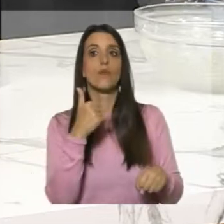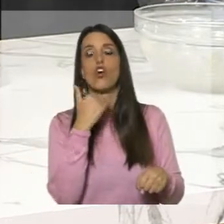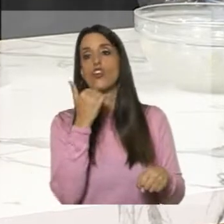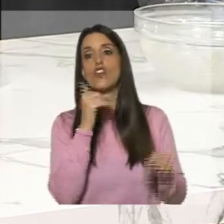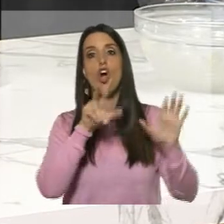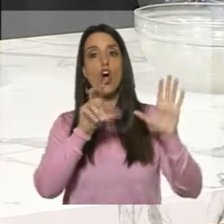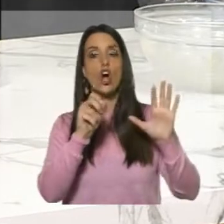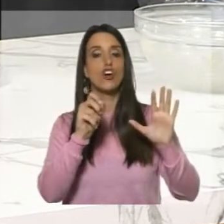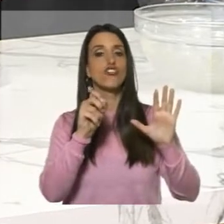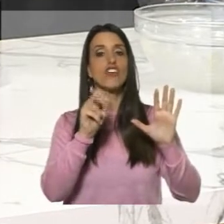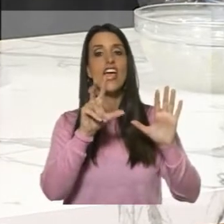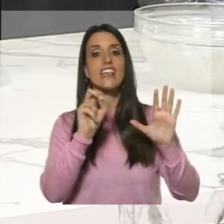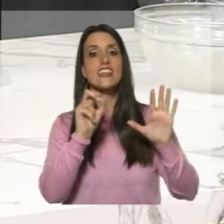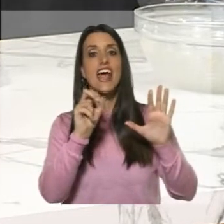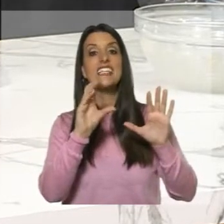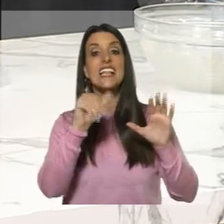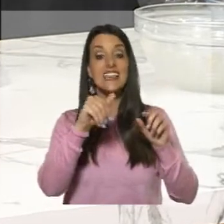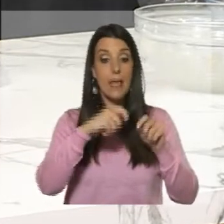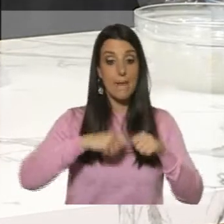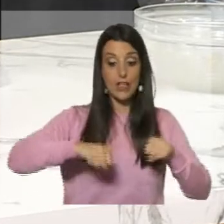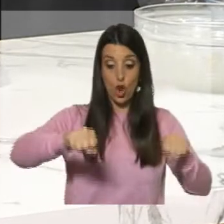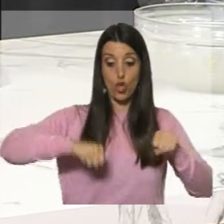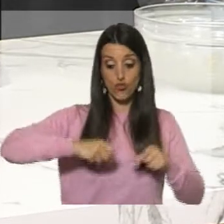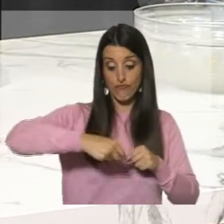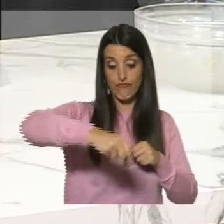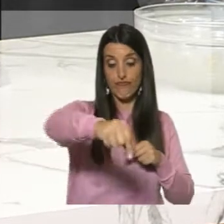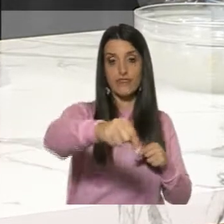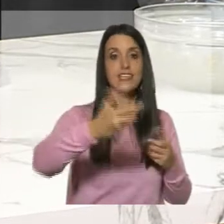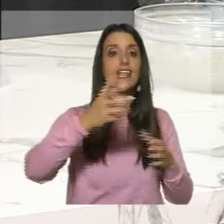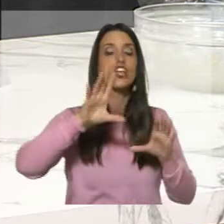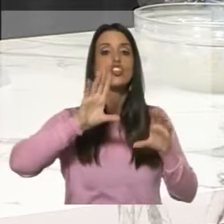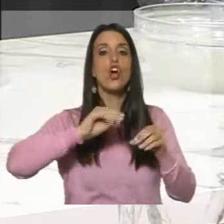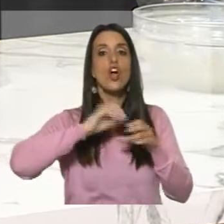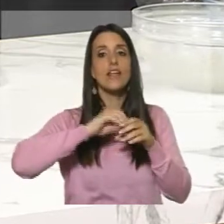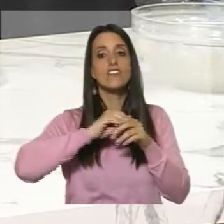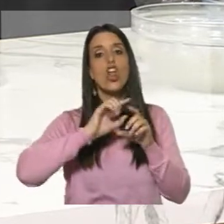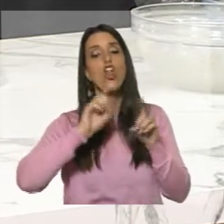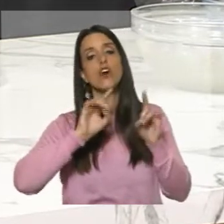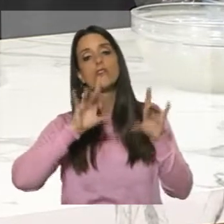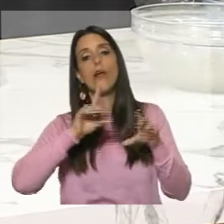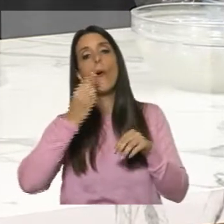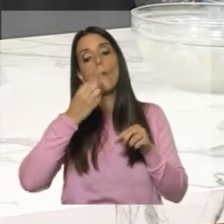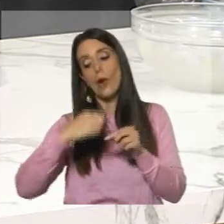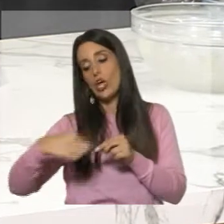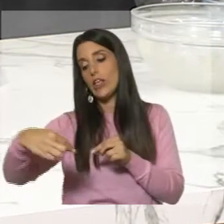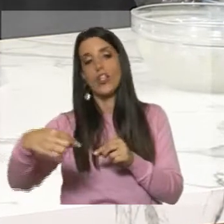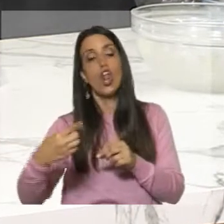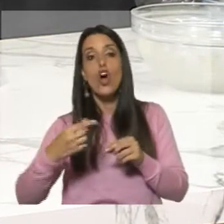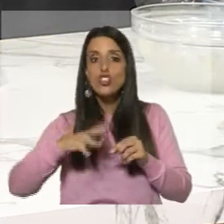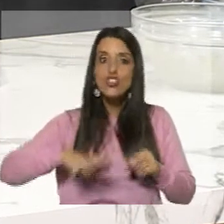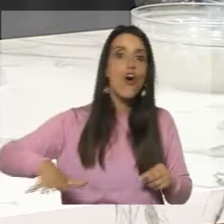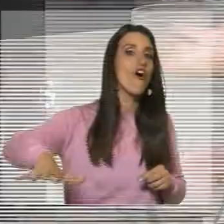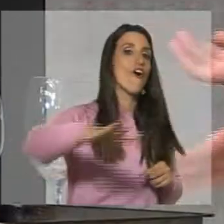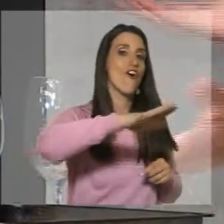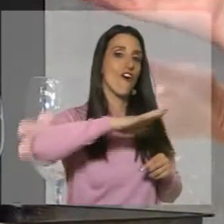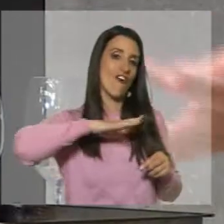80 centímetros. Si la estirás. ¿Para qué? Porque queremos que toda la parte tenga relleno, no que claro. sea una rosca no, si con no mucha masa y poquito relleno. Queda todo el